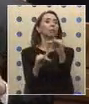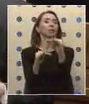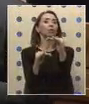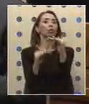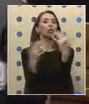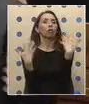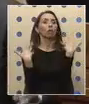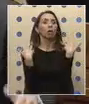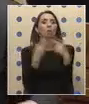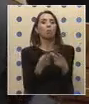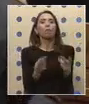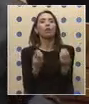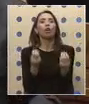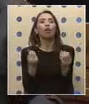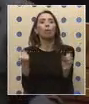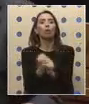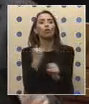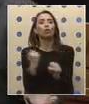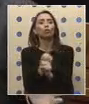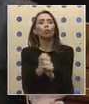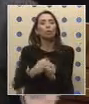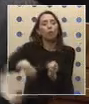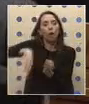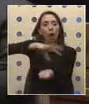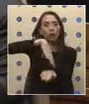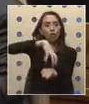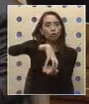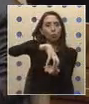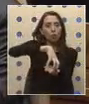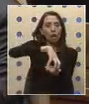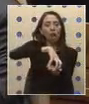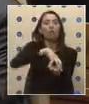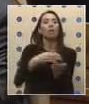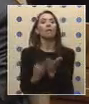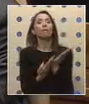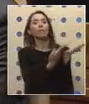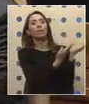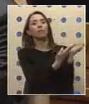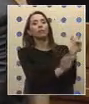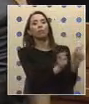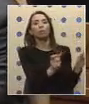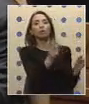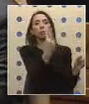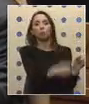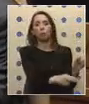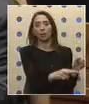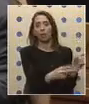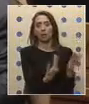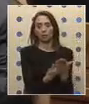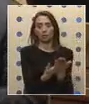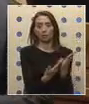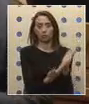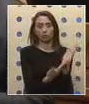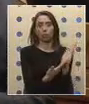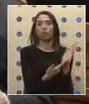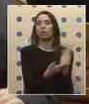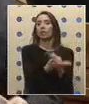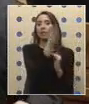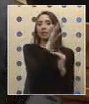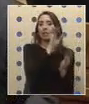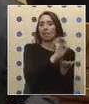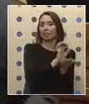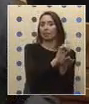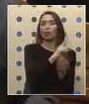pública a definir cómo se hacía la ciudad y se hizo en beneficio de los propietarios, porque eso fue lo que tenemos y el Estado perdió